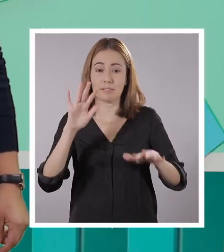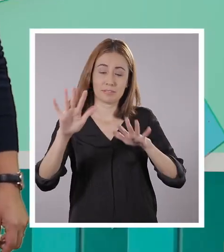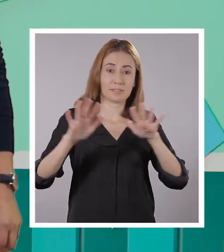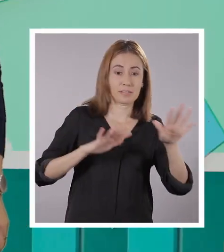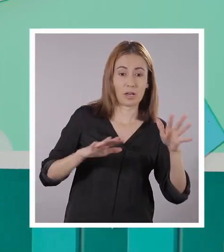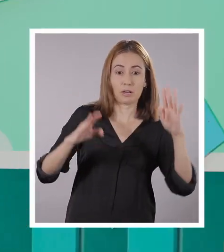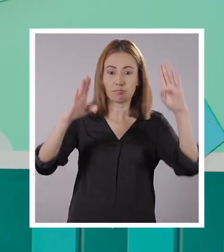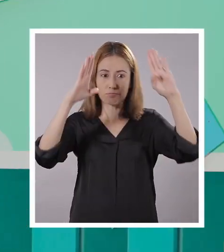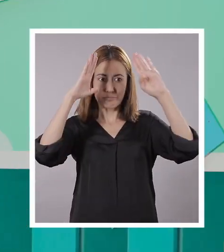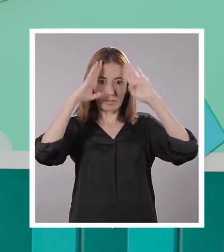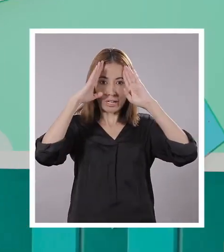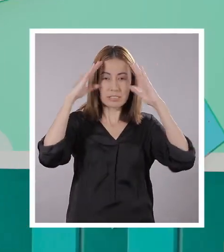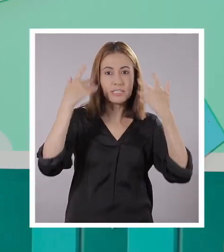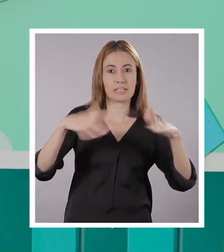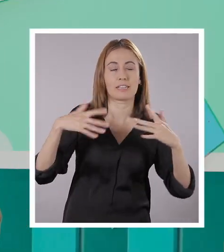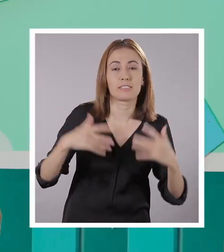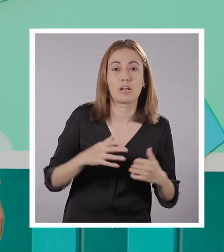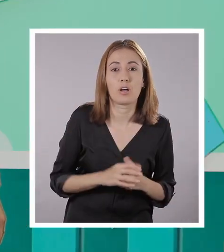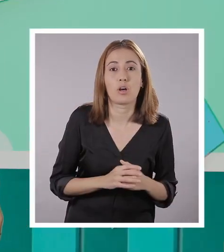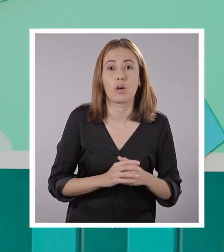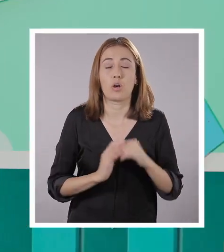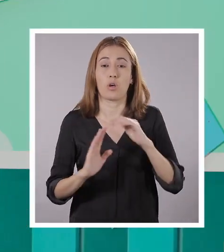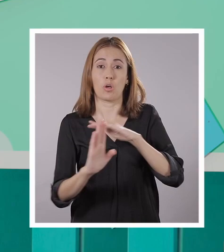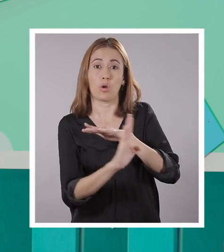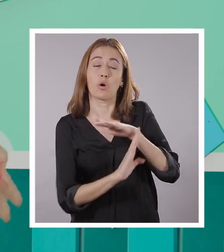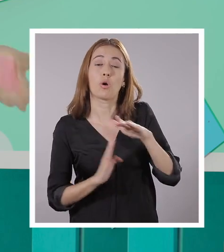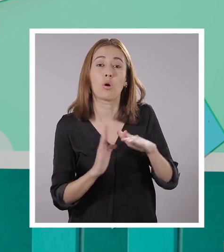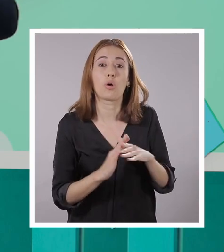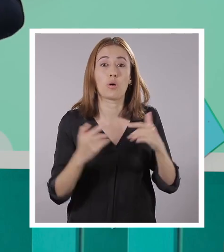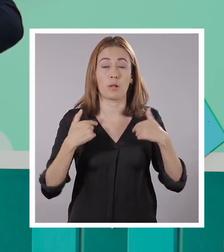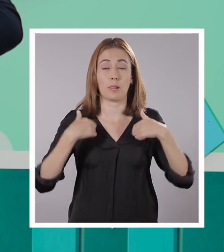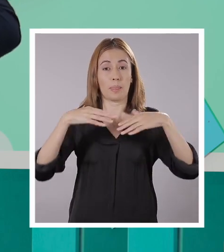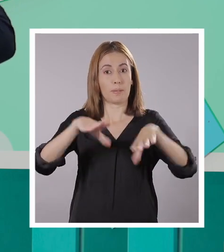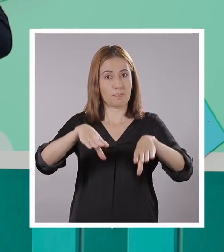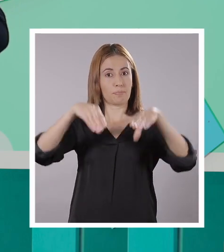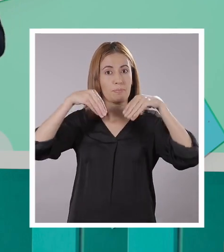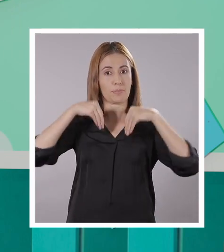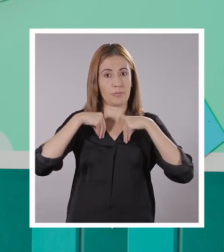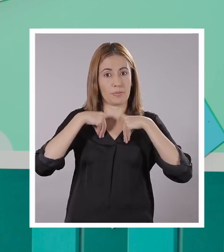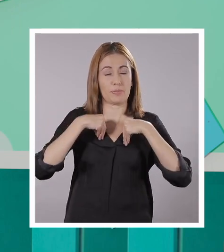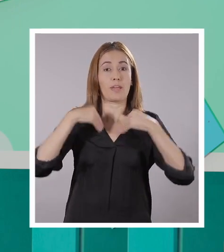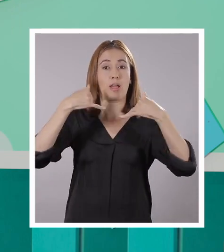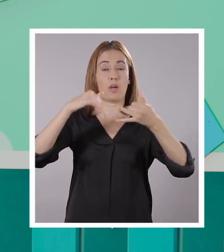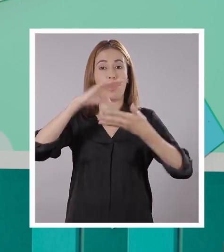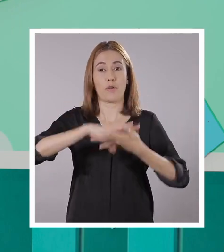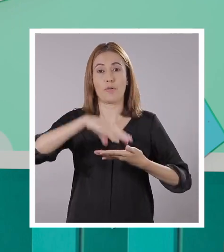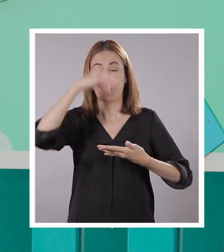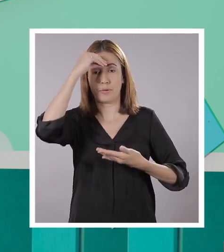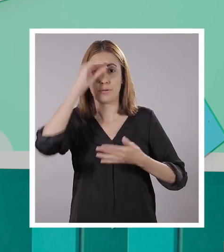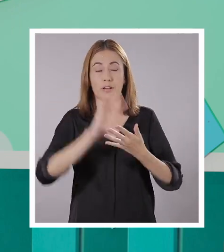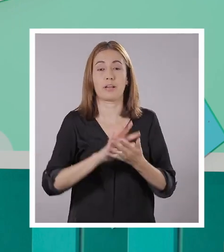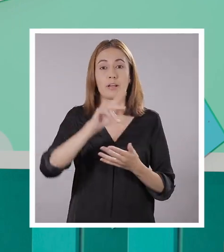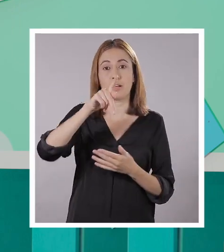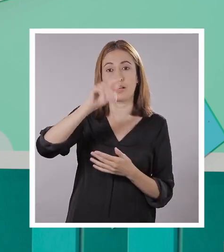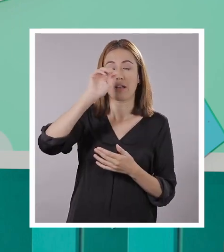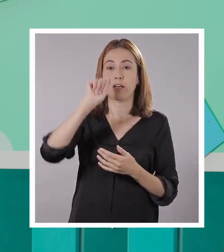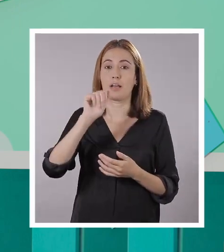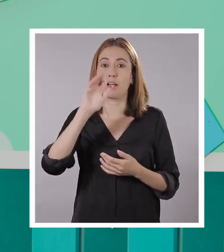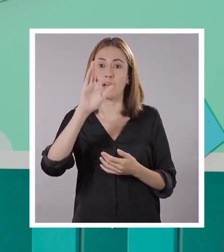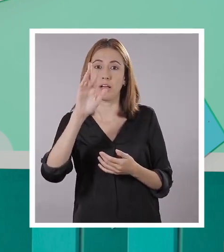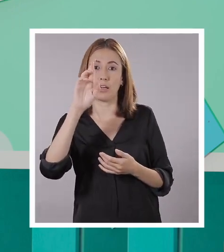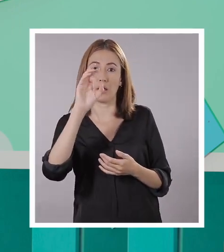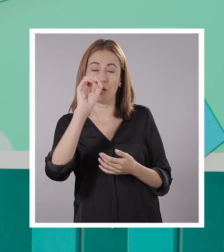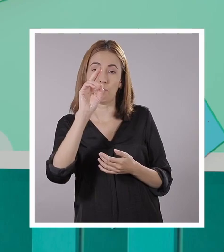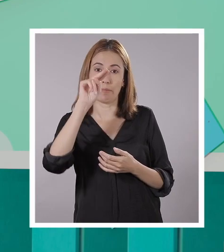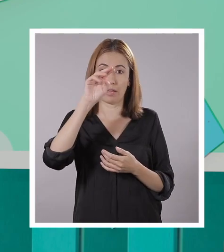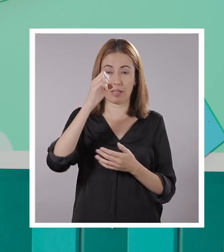Muy divertido, pero bastante concentración, profe. Ajá, y es un patrón, también es algo que tú tienes que repetir, que es lo que estamos aprendiendo